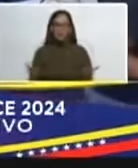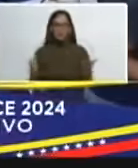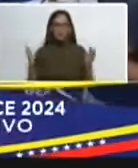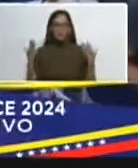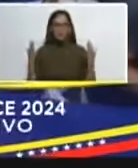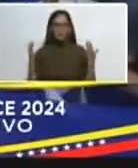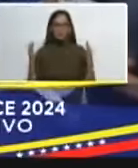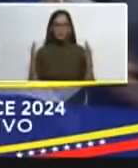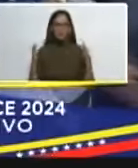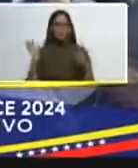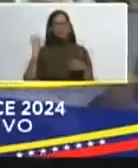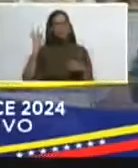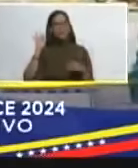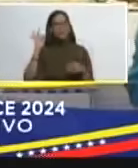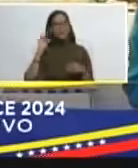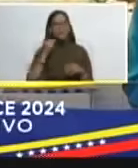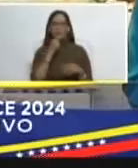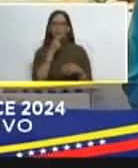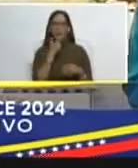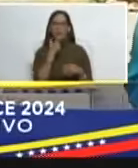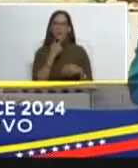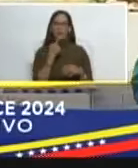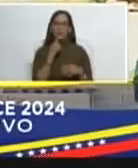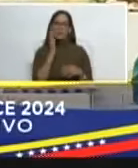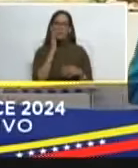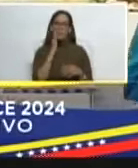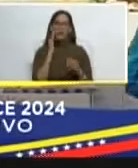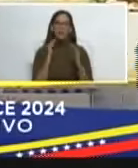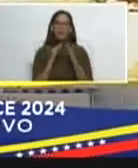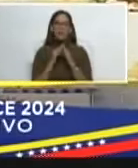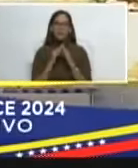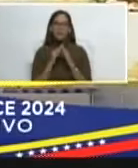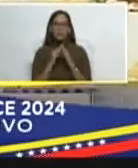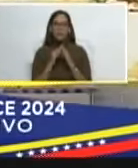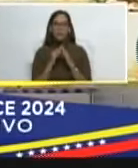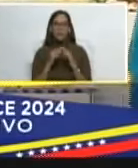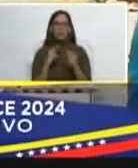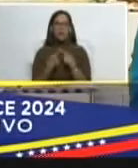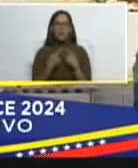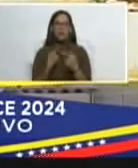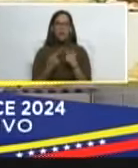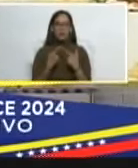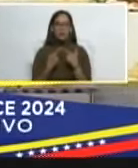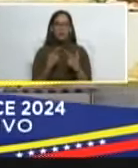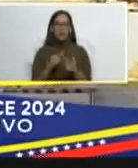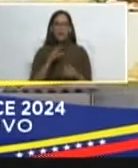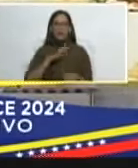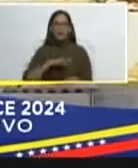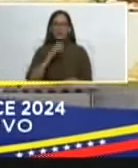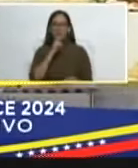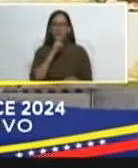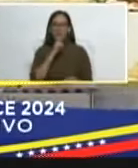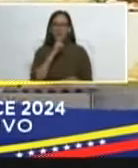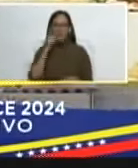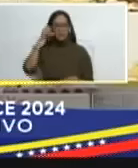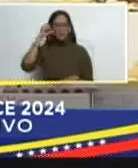Y esa expresión que es tan bonita, que la decía mi mamá en la casa, cuando la cosa se está muy dura, Dios proveerá.